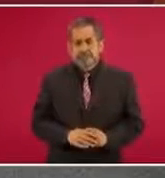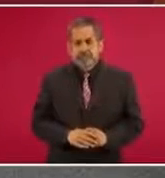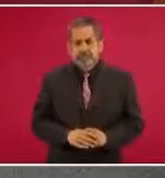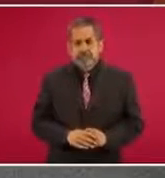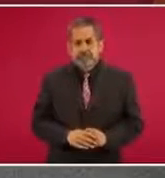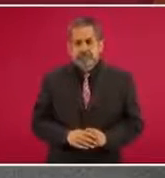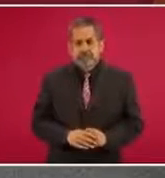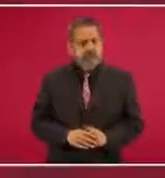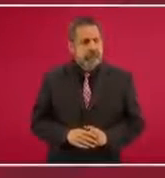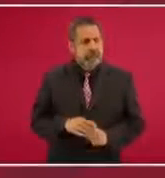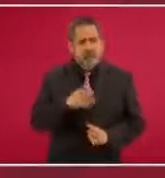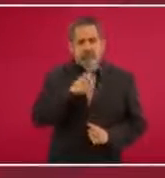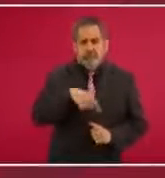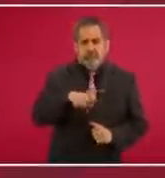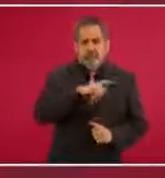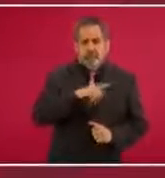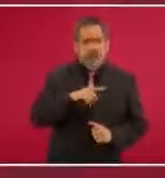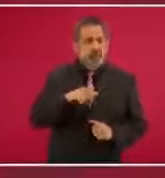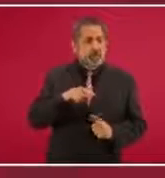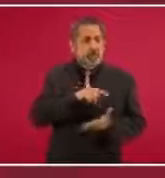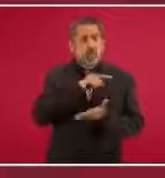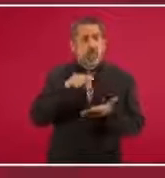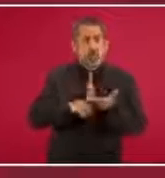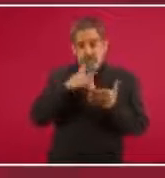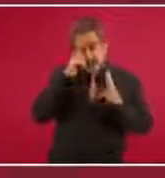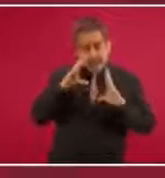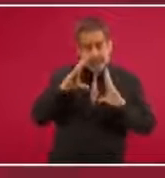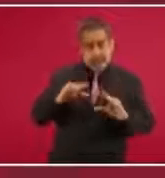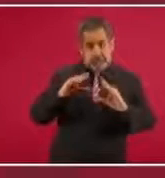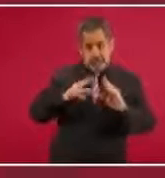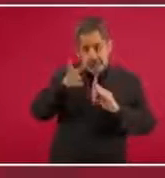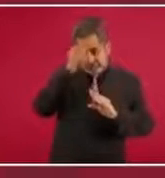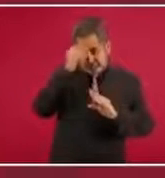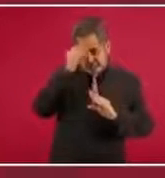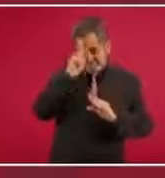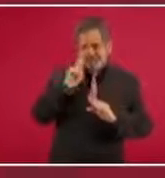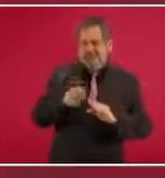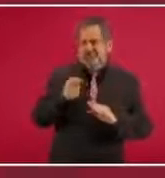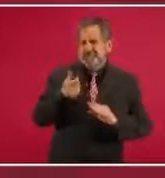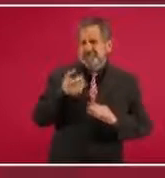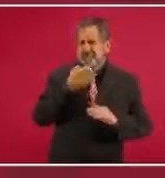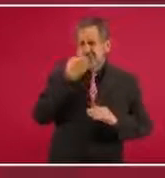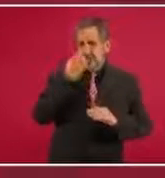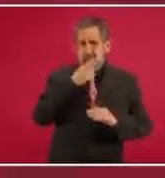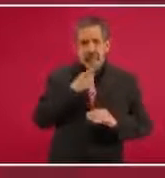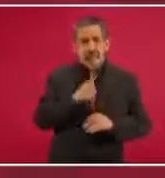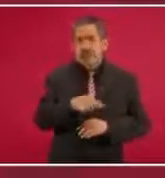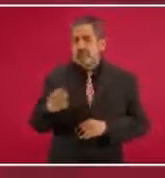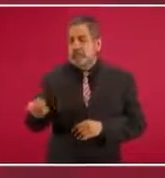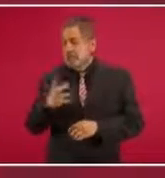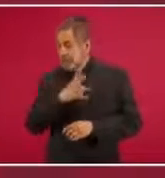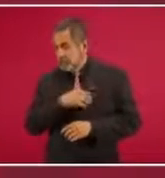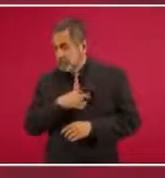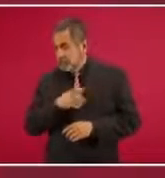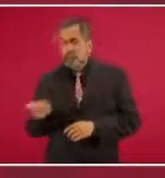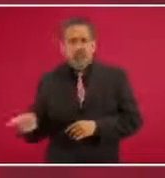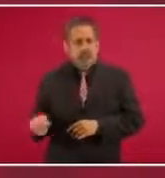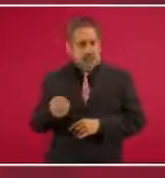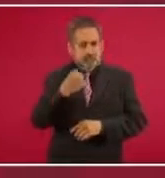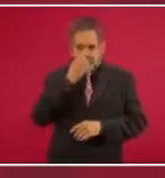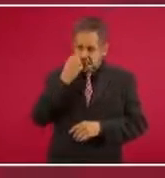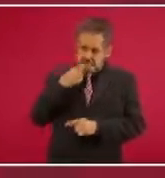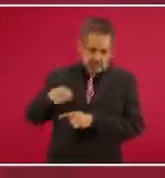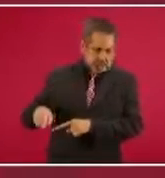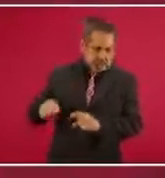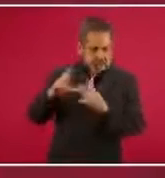tenía un centro educativo para los hijos de los trabajadores escuela